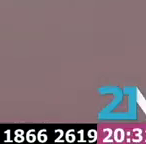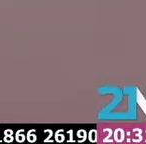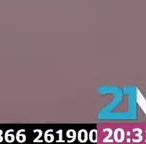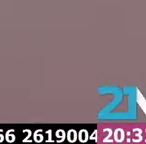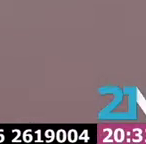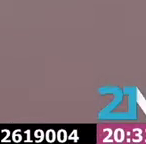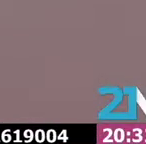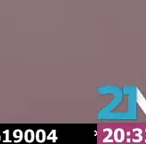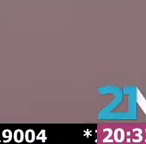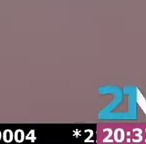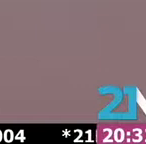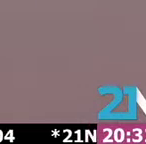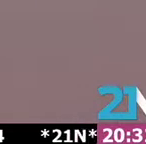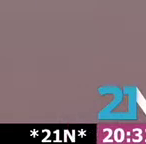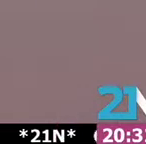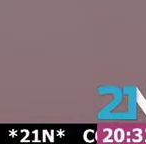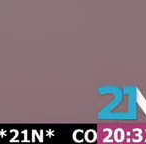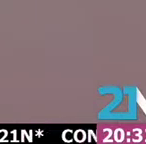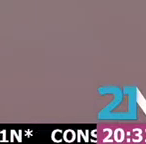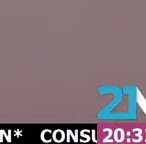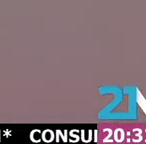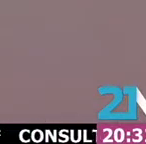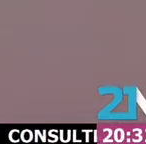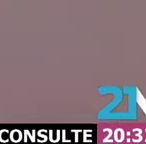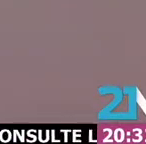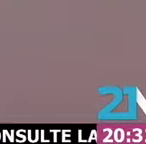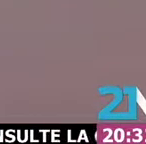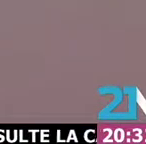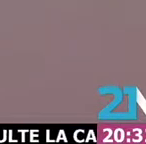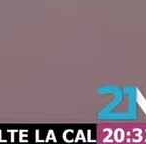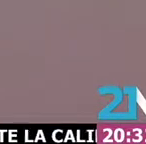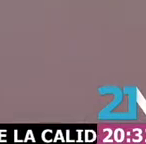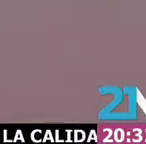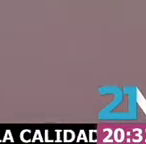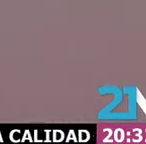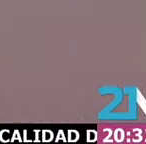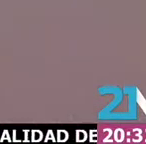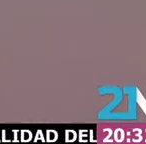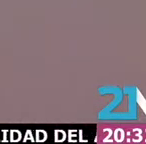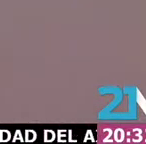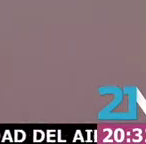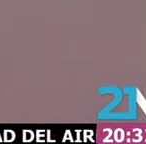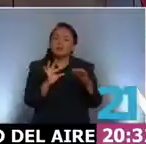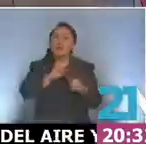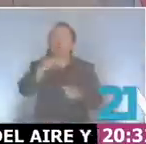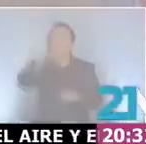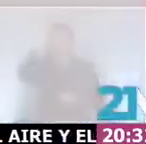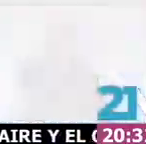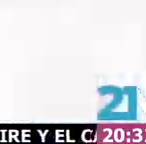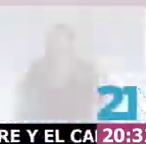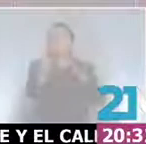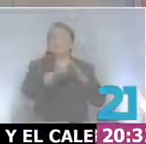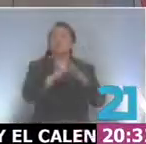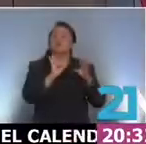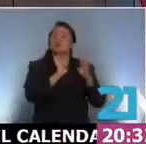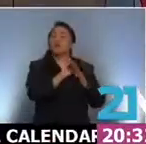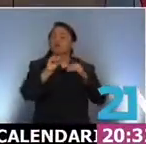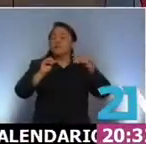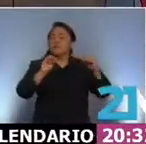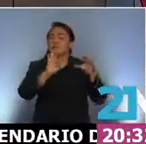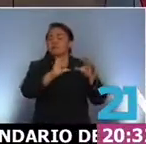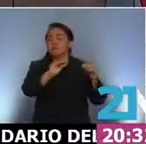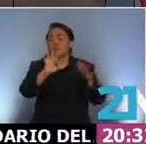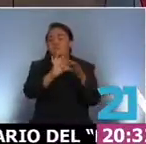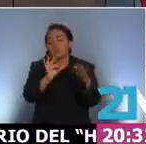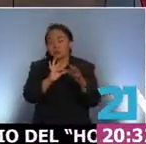del Telecán, su gobierno no aceptará condiciones que no beneficien al país. Vamos a verlo. La relación con el